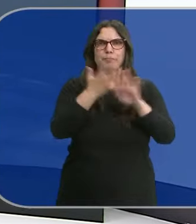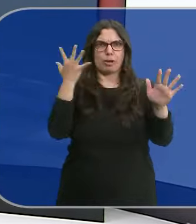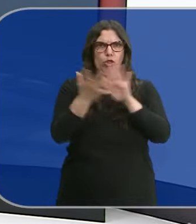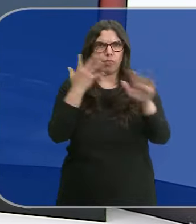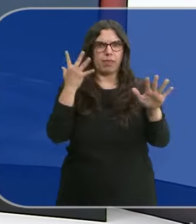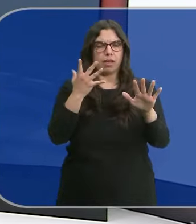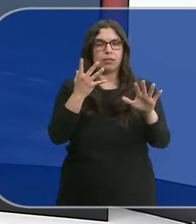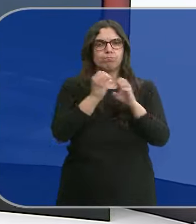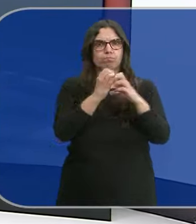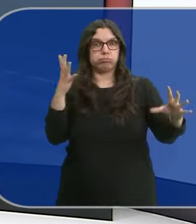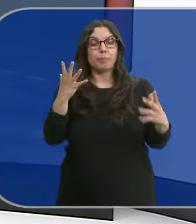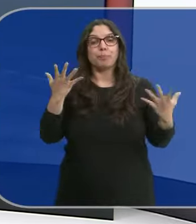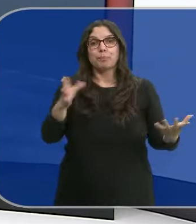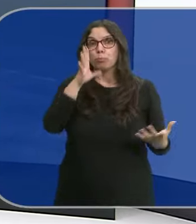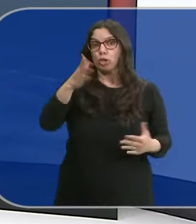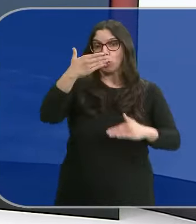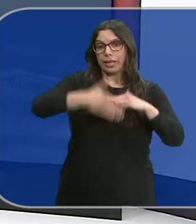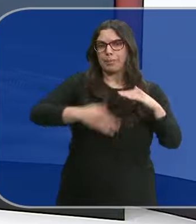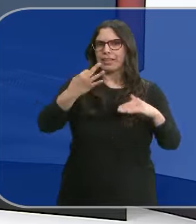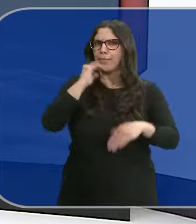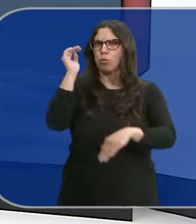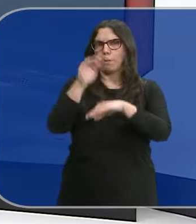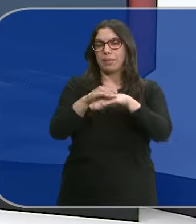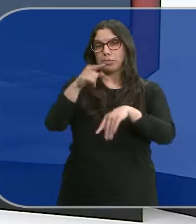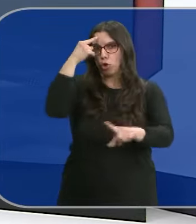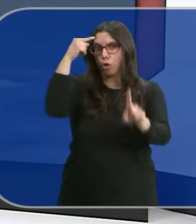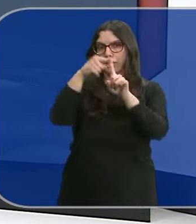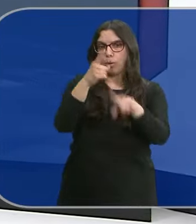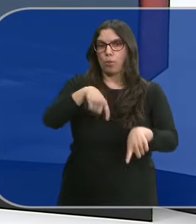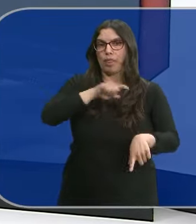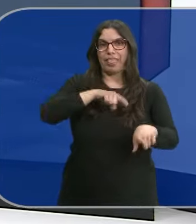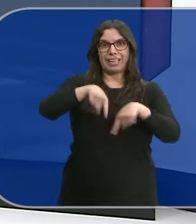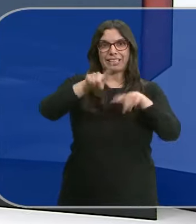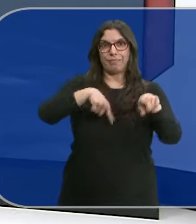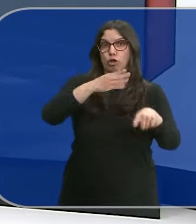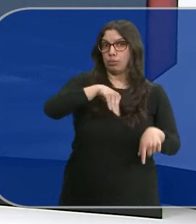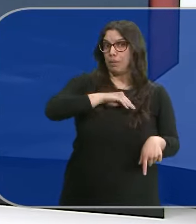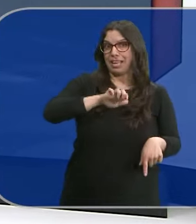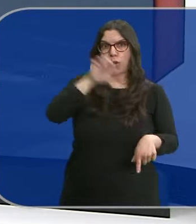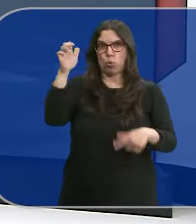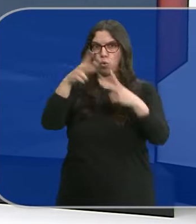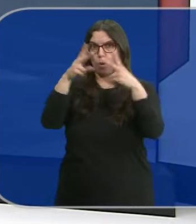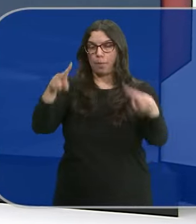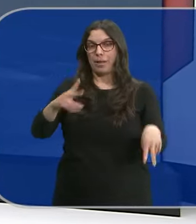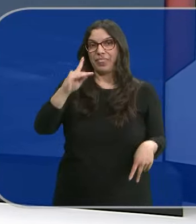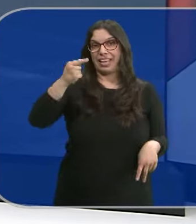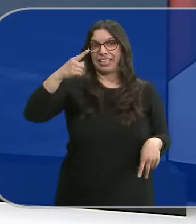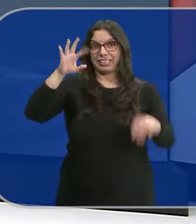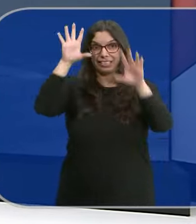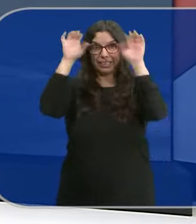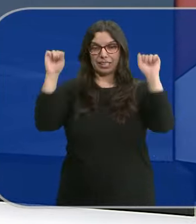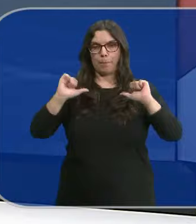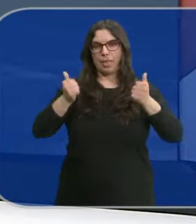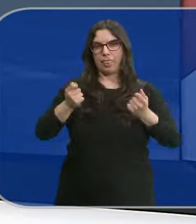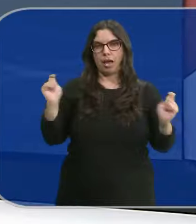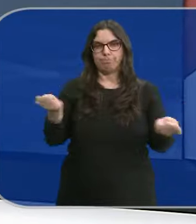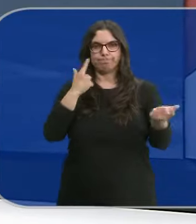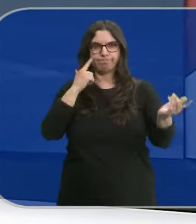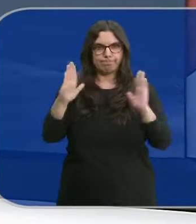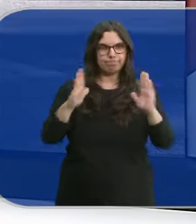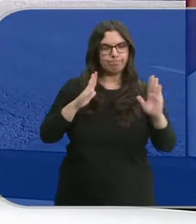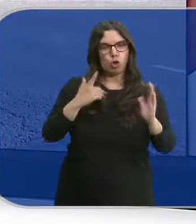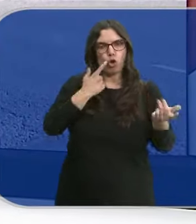cumplimiento de los límites es el objetivo de las policías de tráfico, no solo en España sino en toda Europa. La DGT ha establecido una campaña de control de velocidad